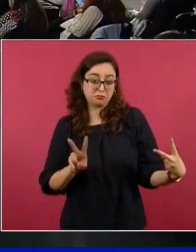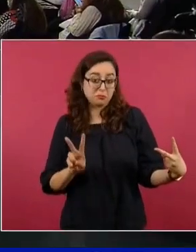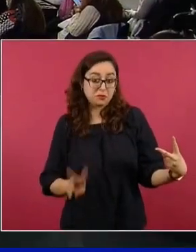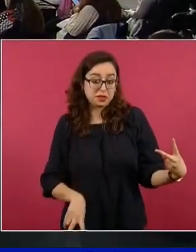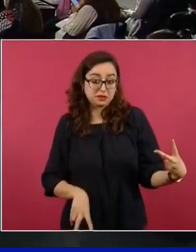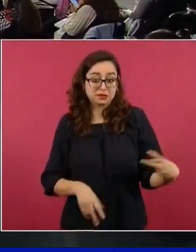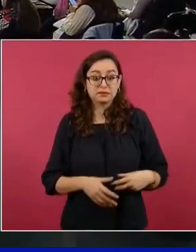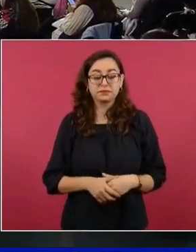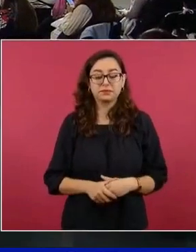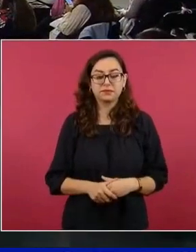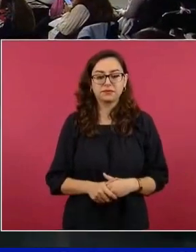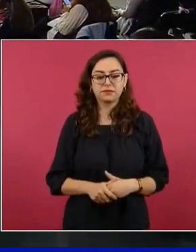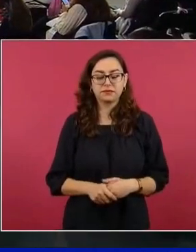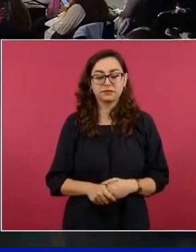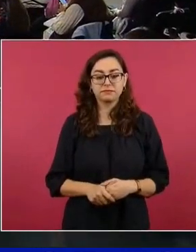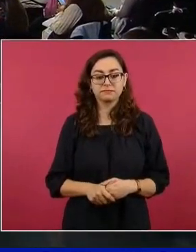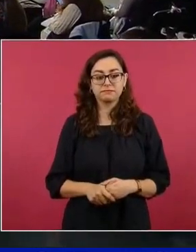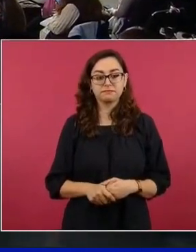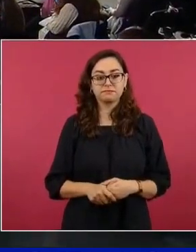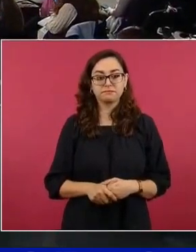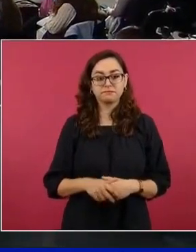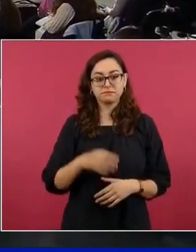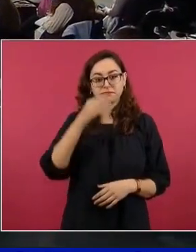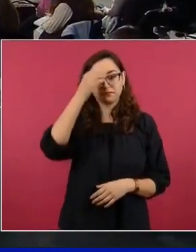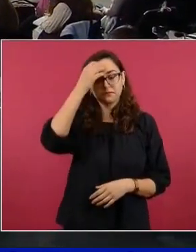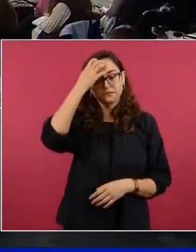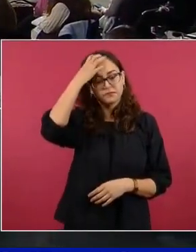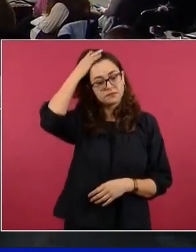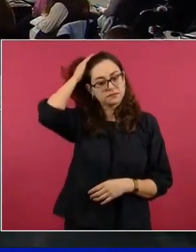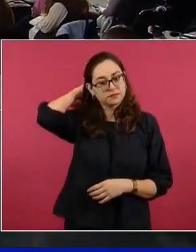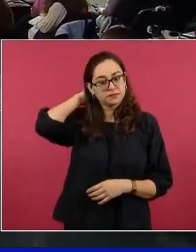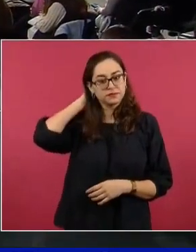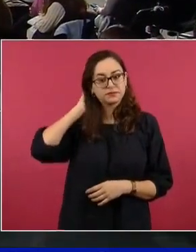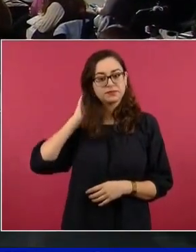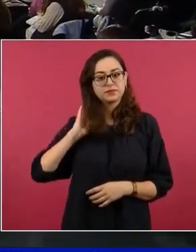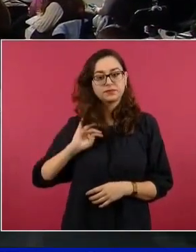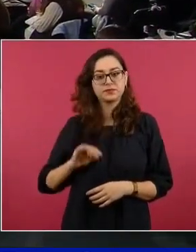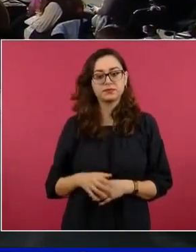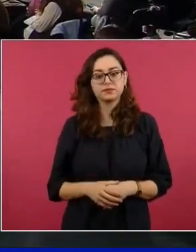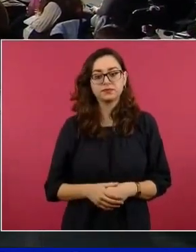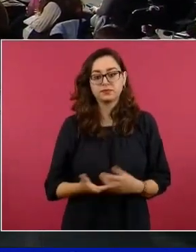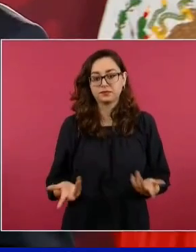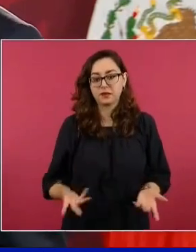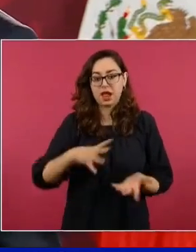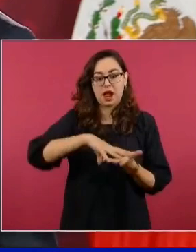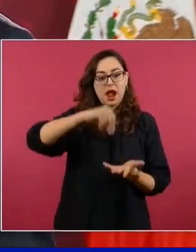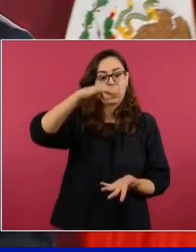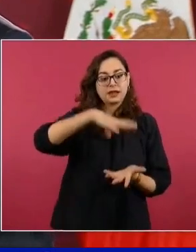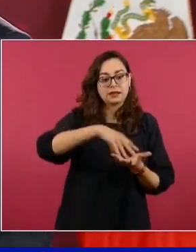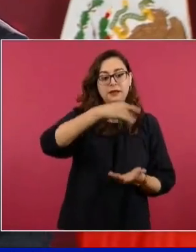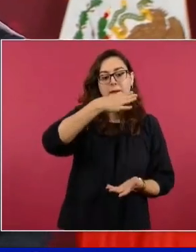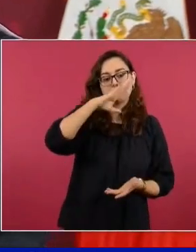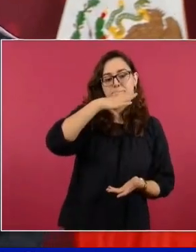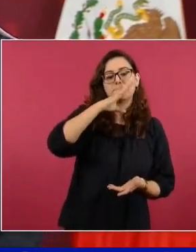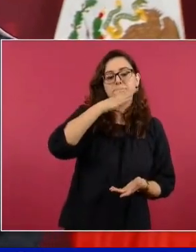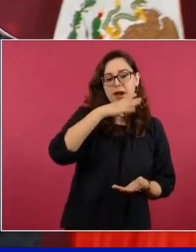De la harina de maíz, sí, pero de eso depende la tortilla.